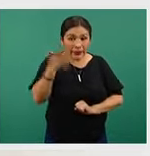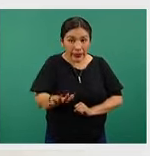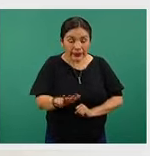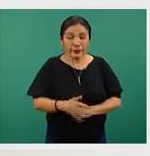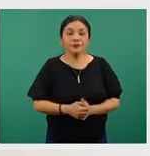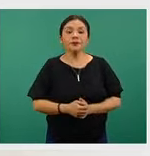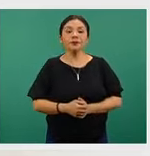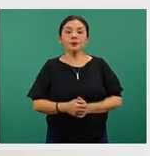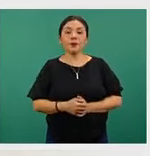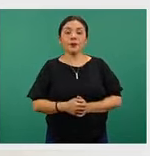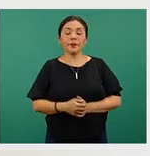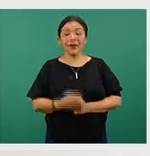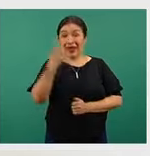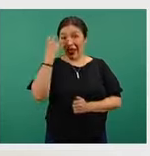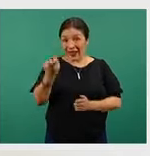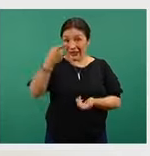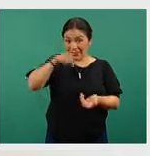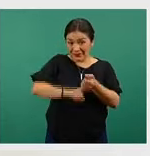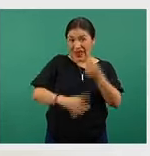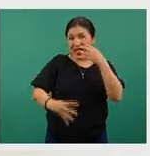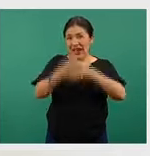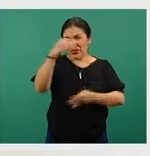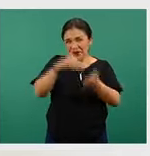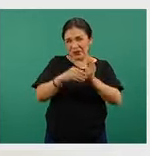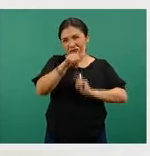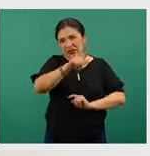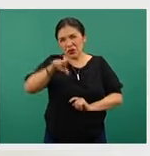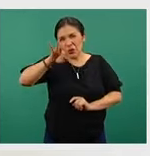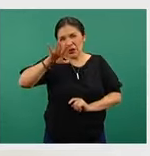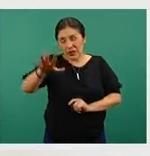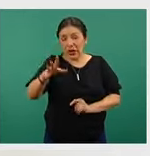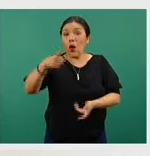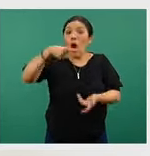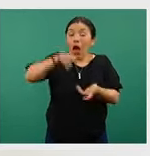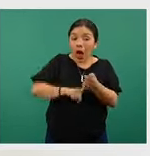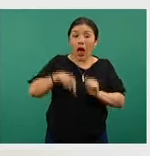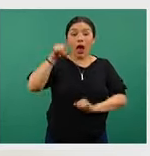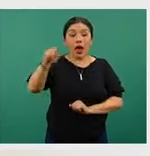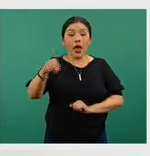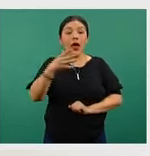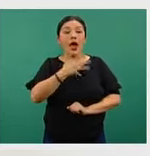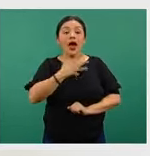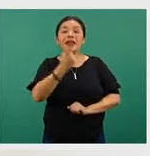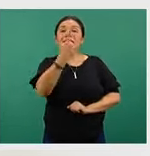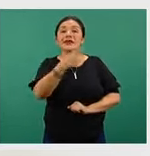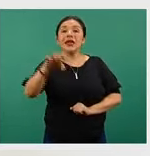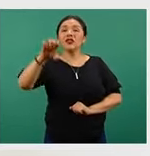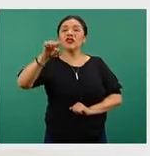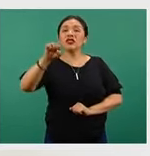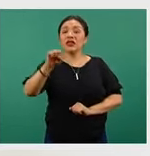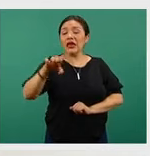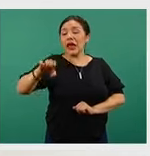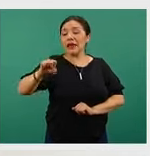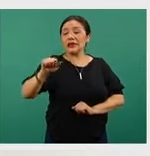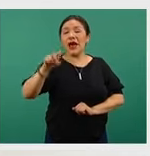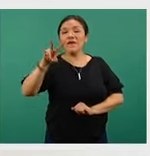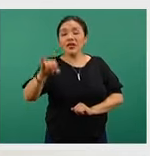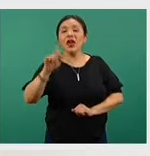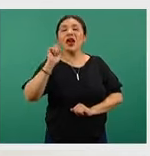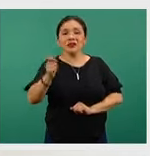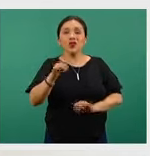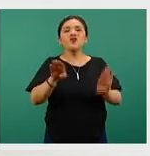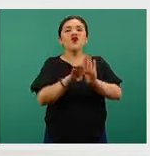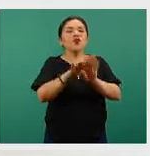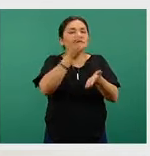dentro de estos casos dentro de los 14 mil 745 160 se han